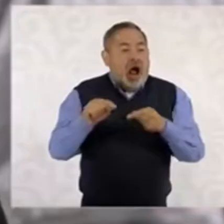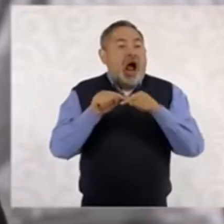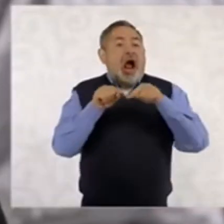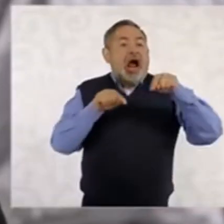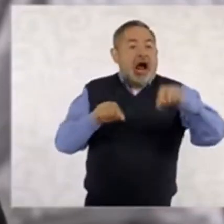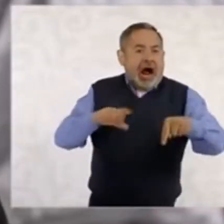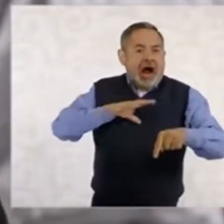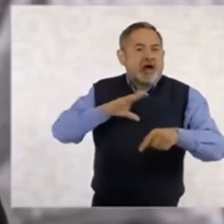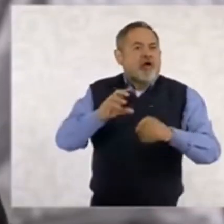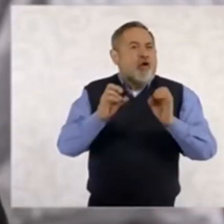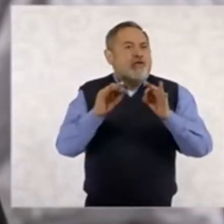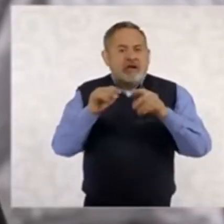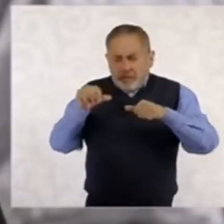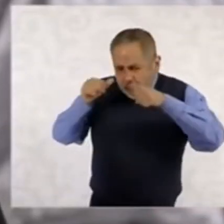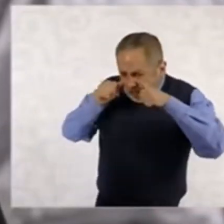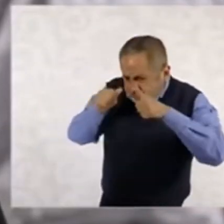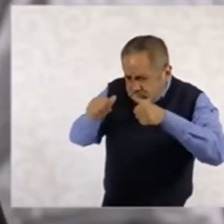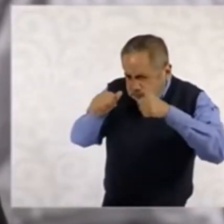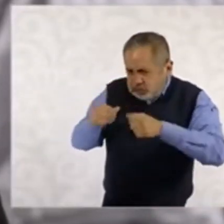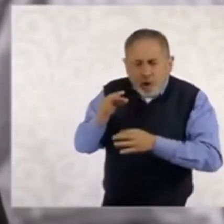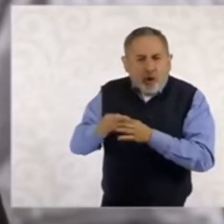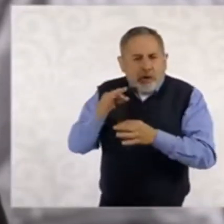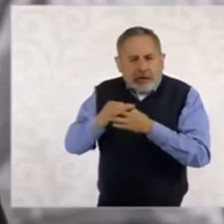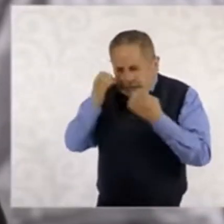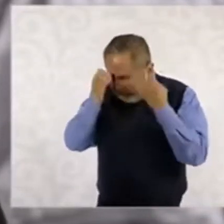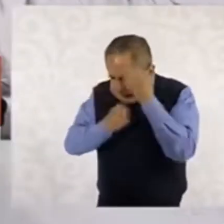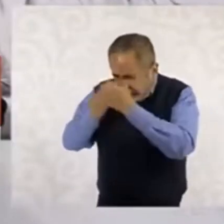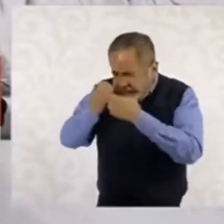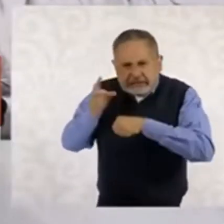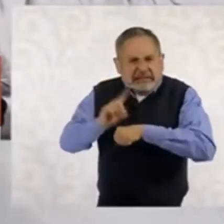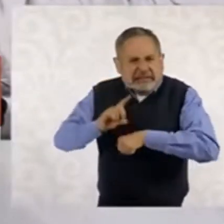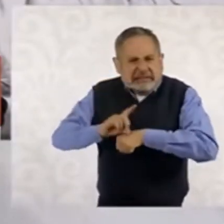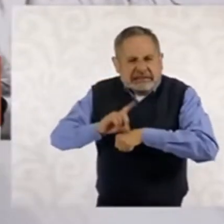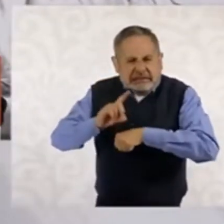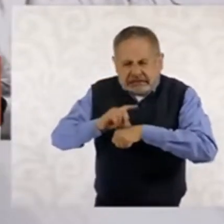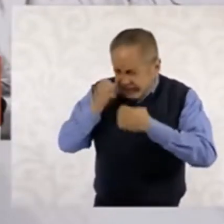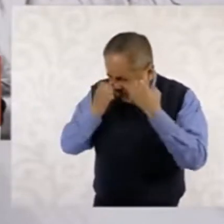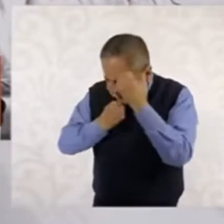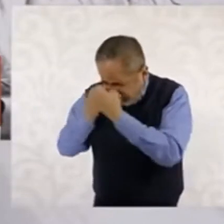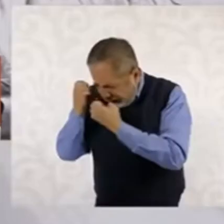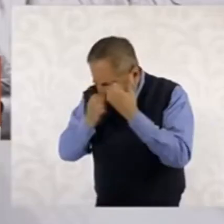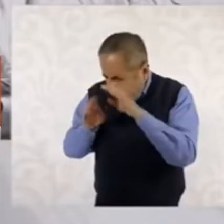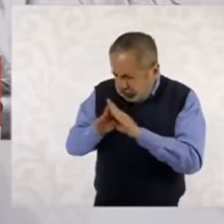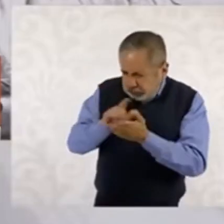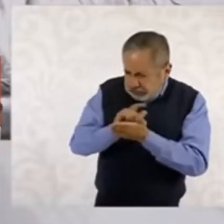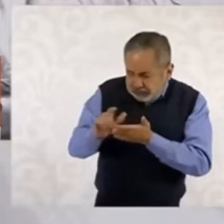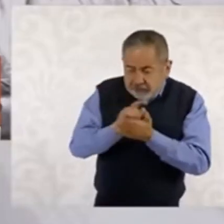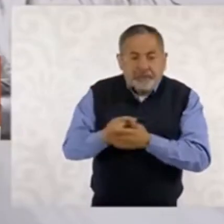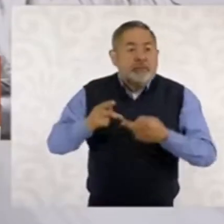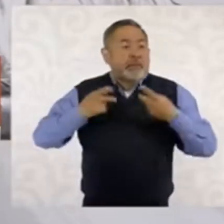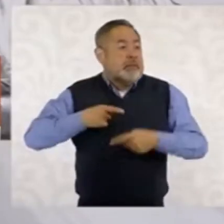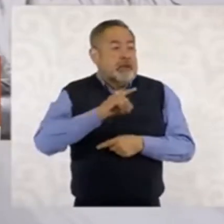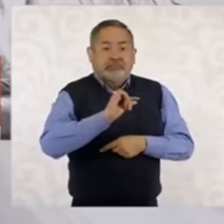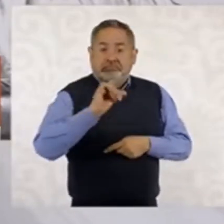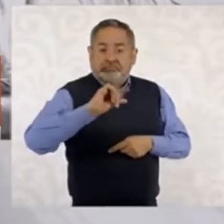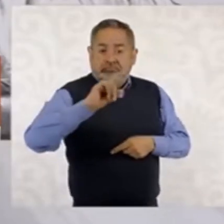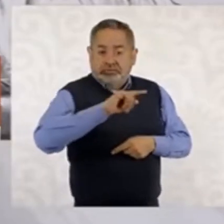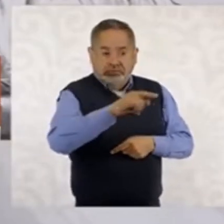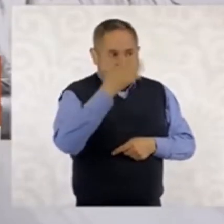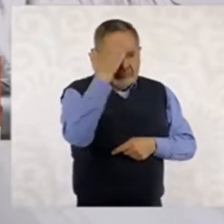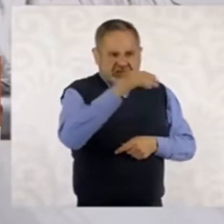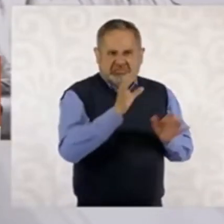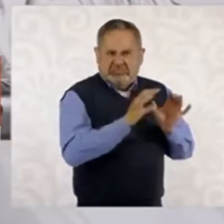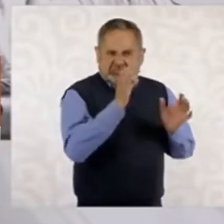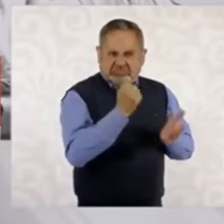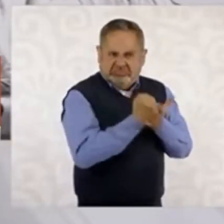de la calidad del agua en tiempo real. Nuevo equipamiento, mantenimiento y personal certificado para el Laboratorio